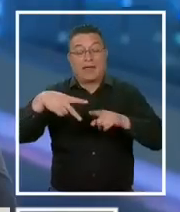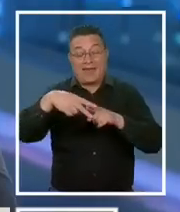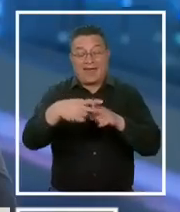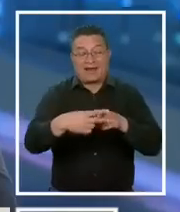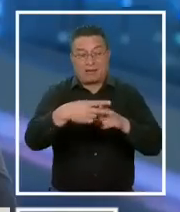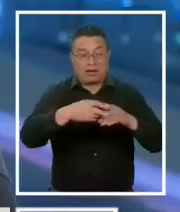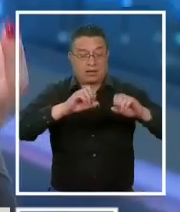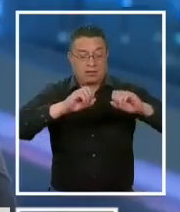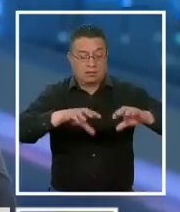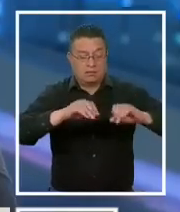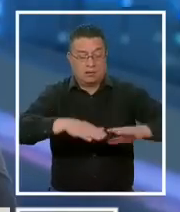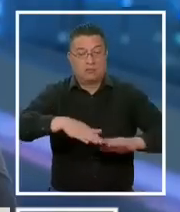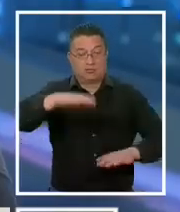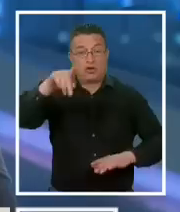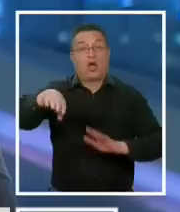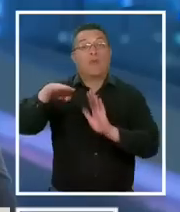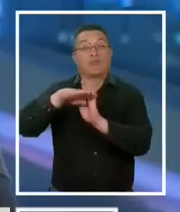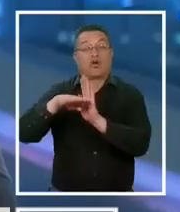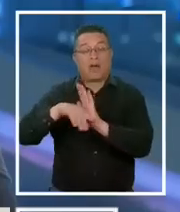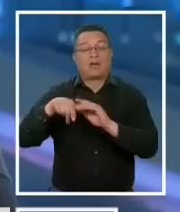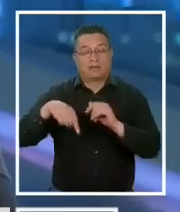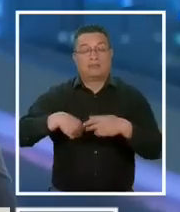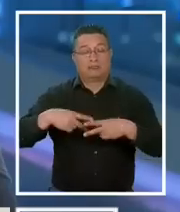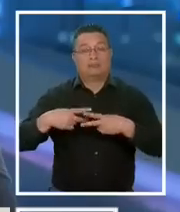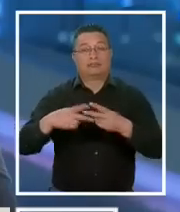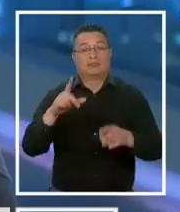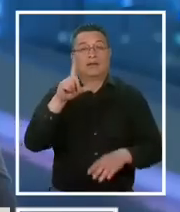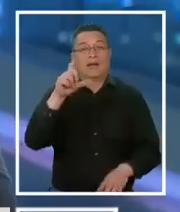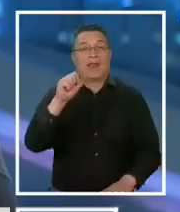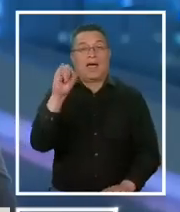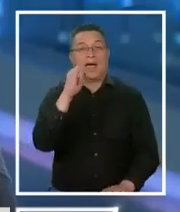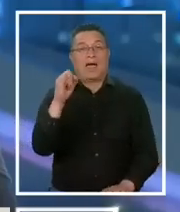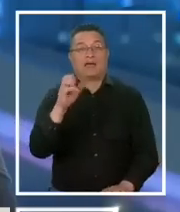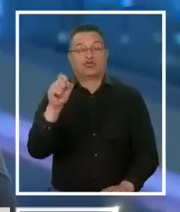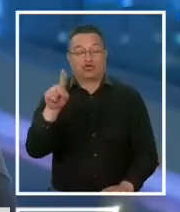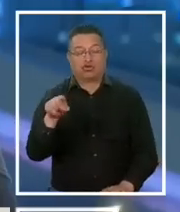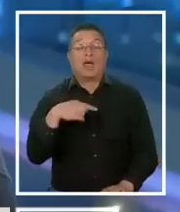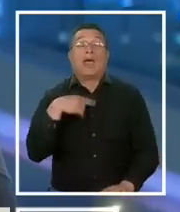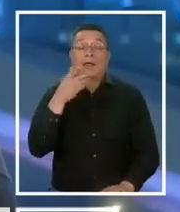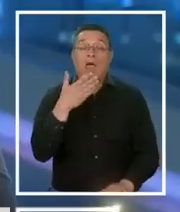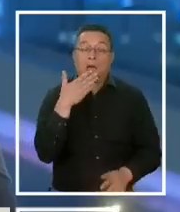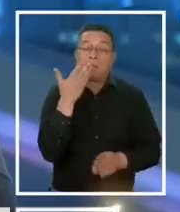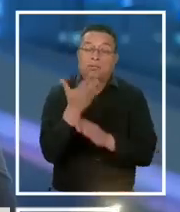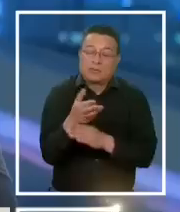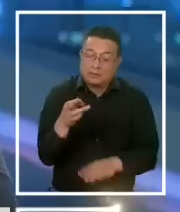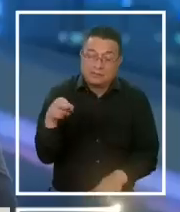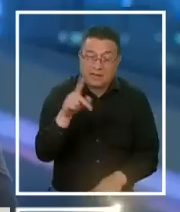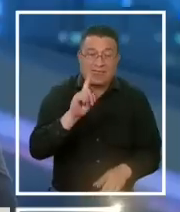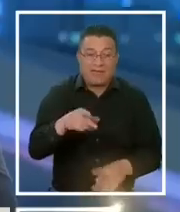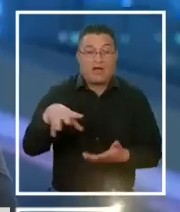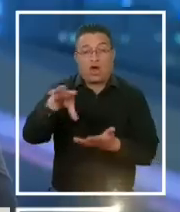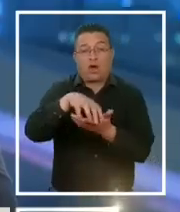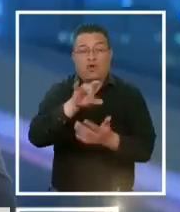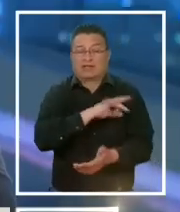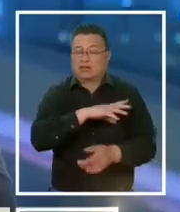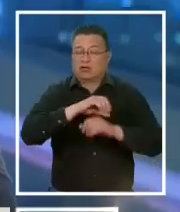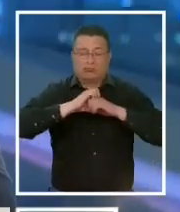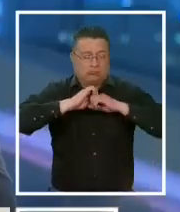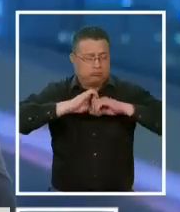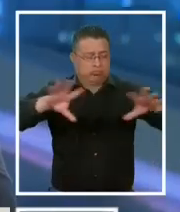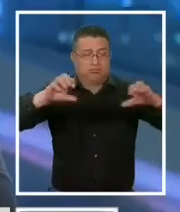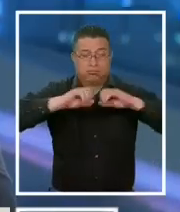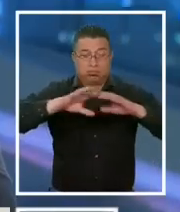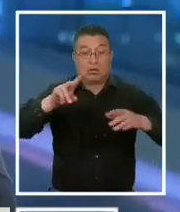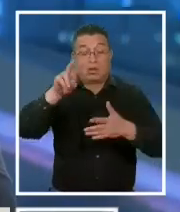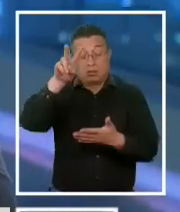Y eso es lo que hacen programas como los que yo reflejo en el tema de lazo y por eso es que soy majadera en pedir que eso debiera estar en todas las comunas del país porque cuando